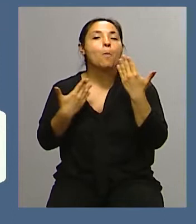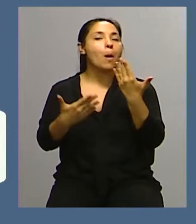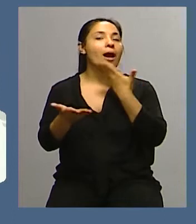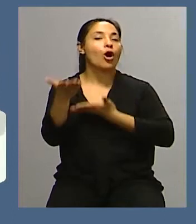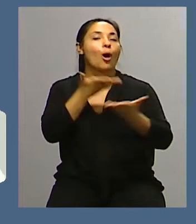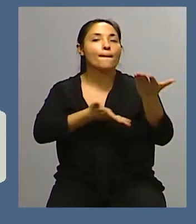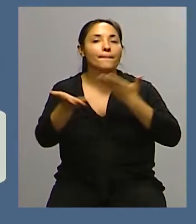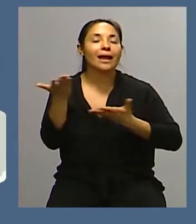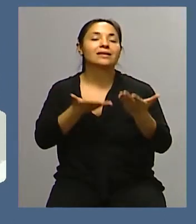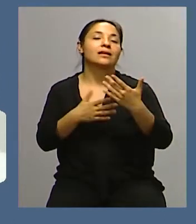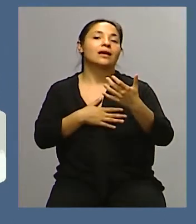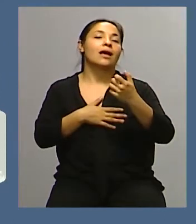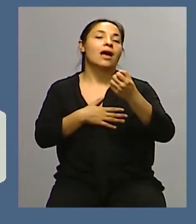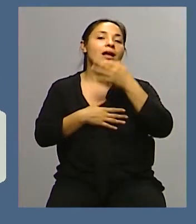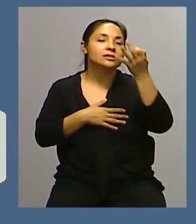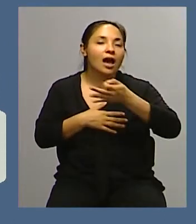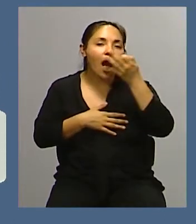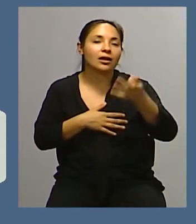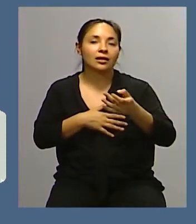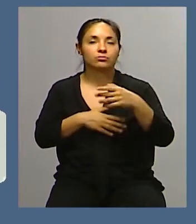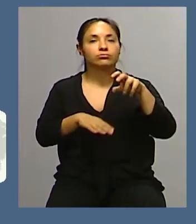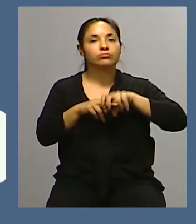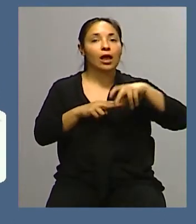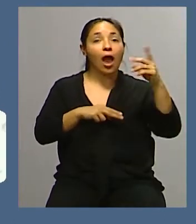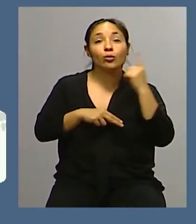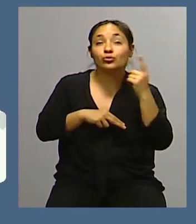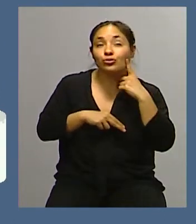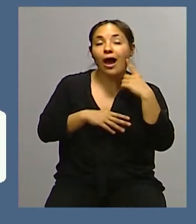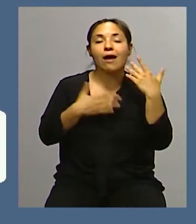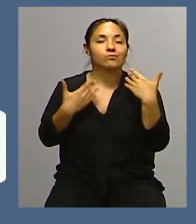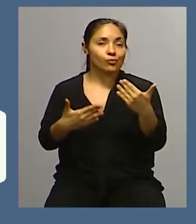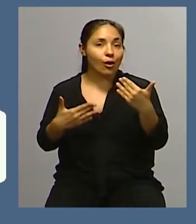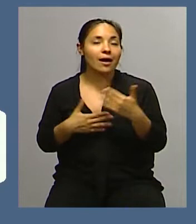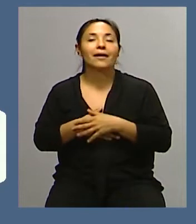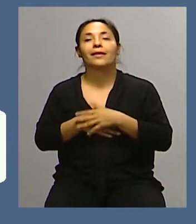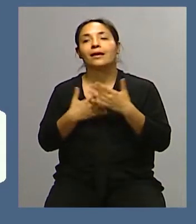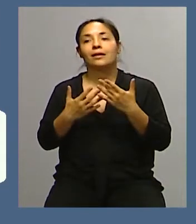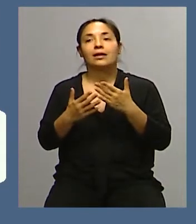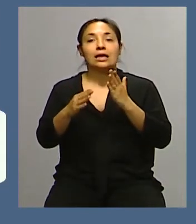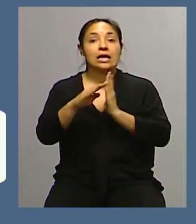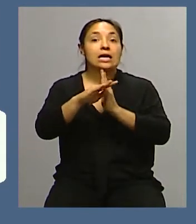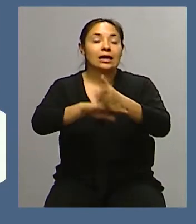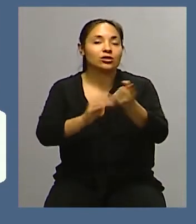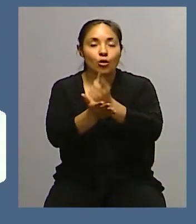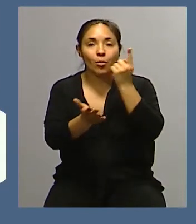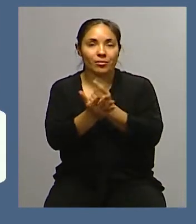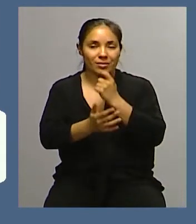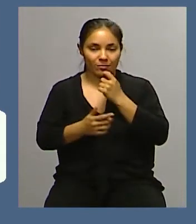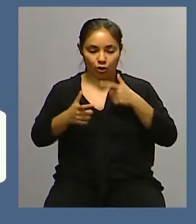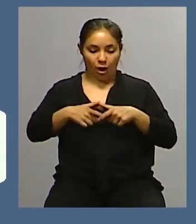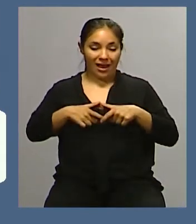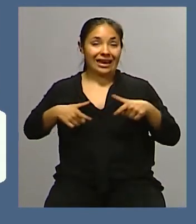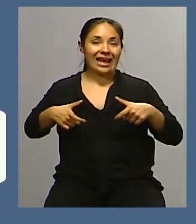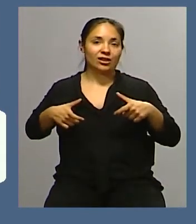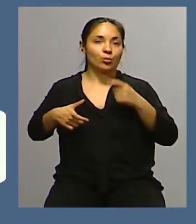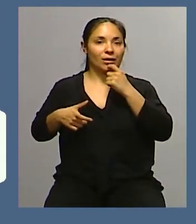las charlas, se puede escuchar paneles y se pueden escuchar. No podés ingresar si no estás acreditado, o sea, si no sos